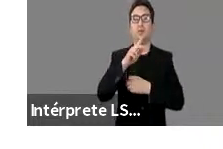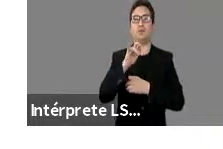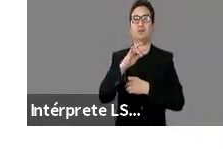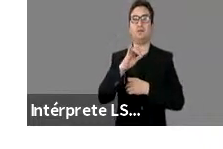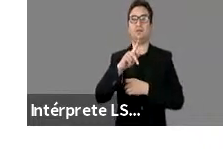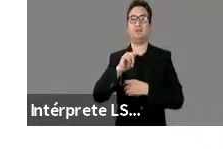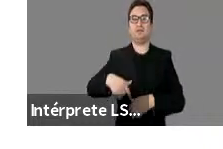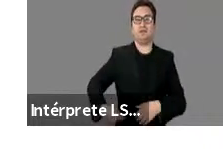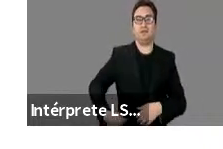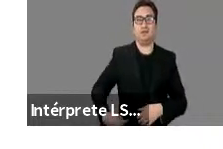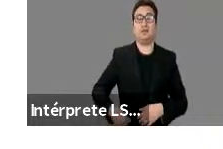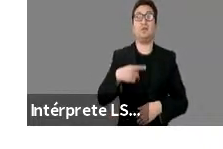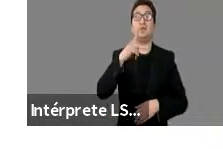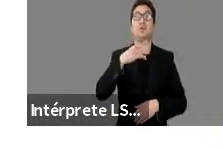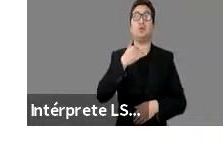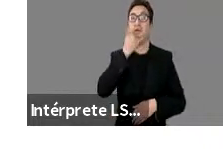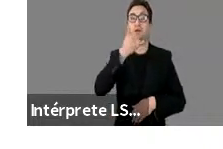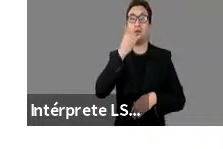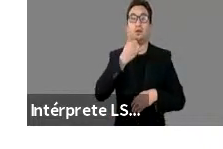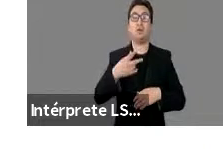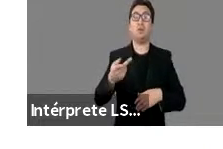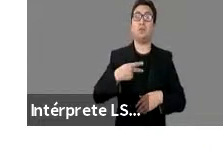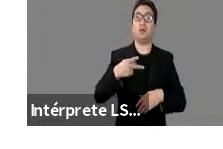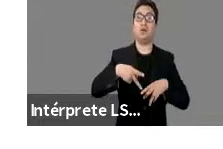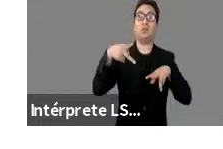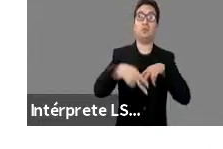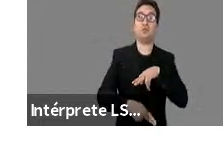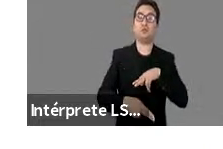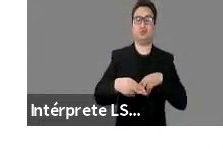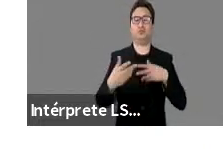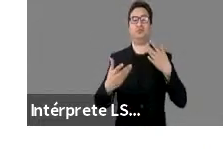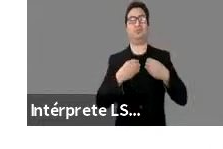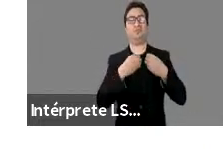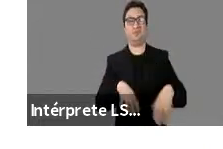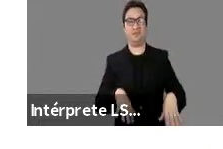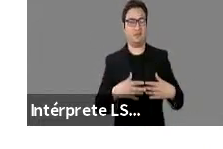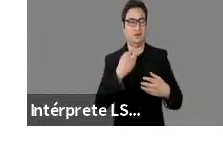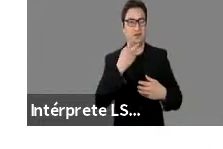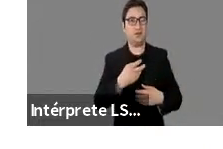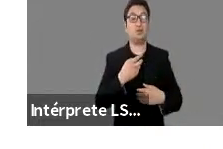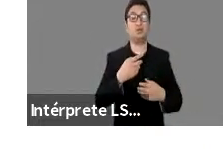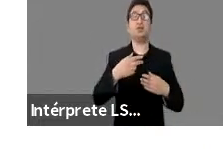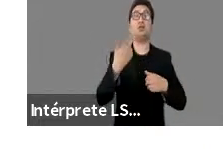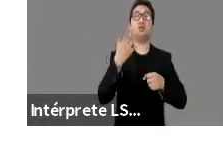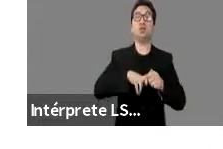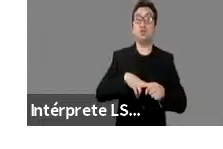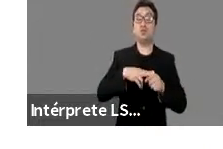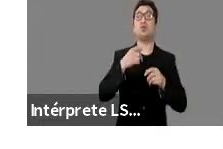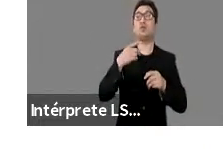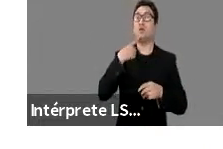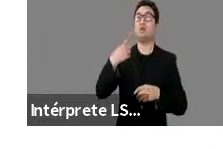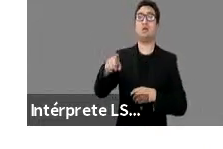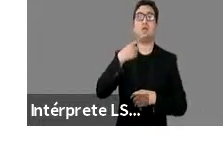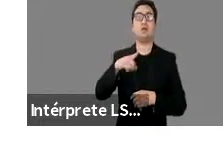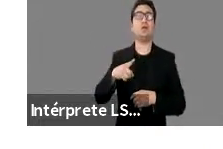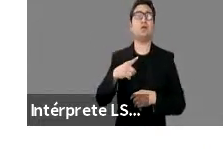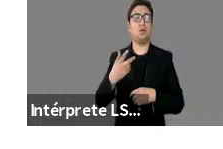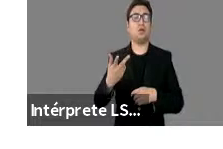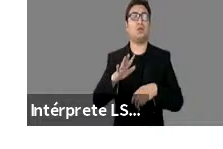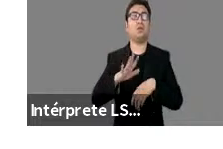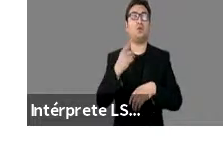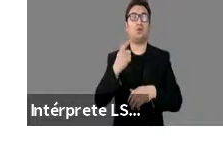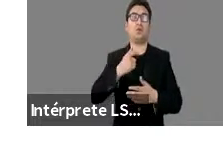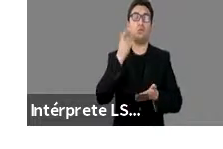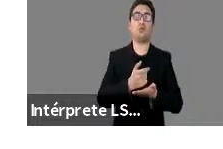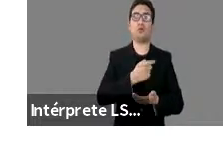dos piernas. Perdió las piernas dentro del hospital y a pesar de ello, todo el hospital venía y le reclamaba el pago